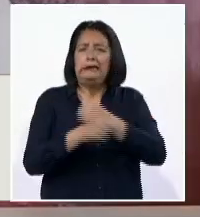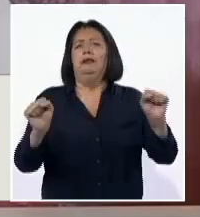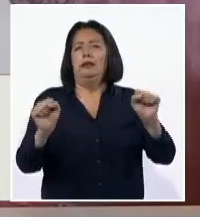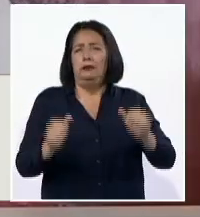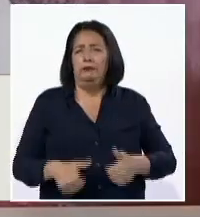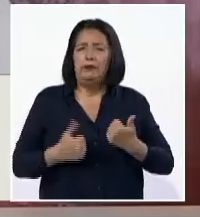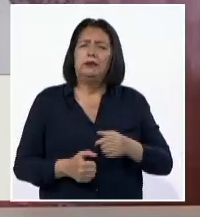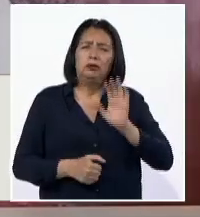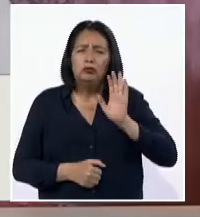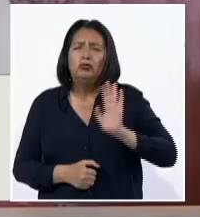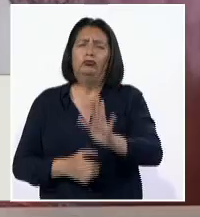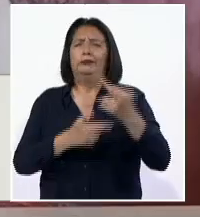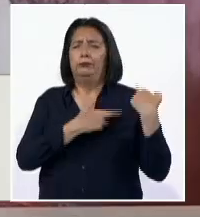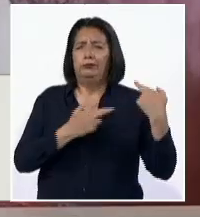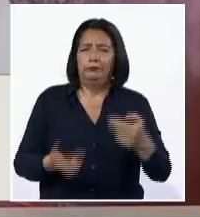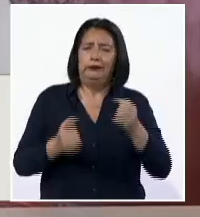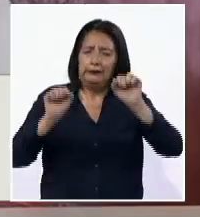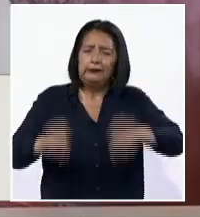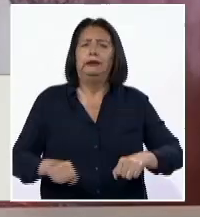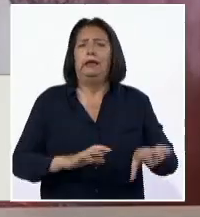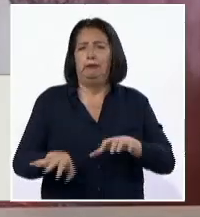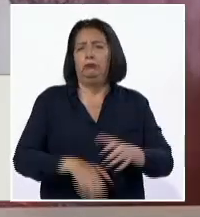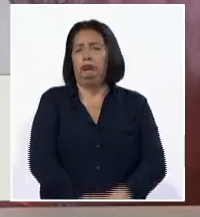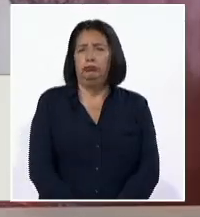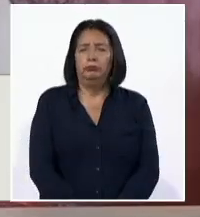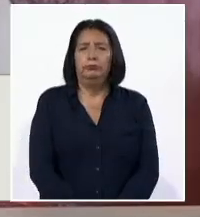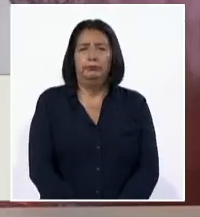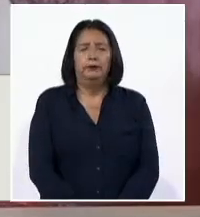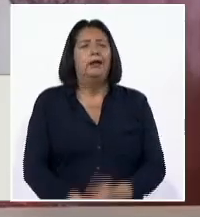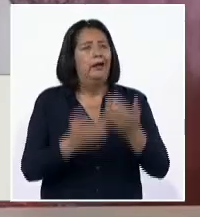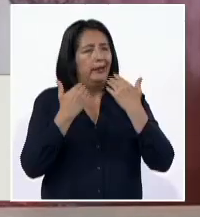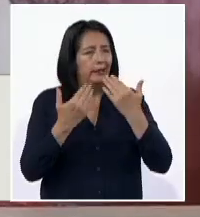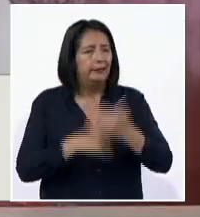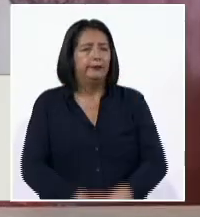Está en nuestras manos. Hagámoslo. Muchas gracias.